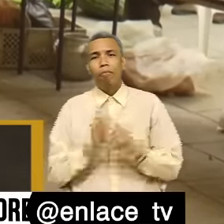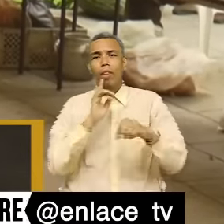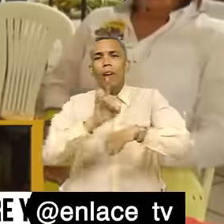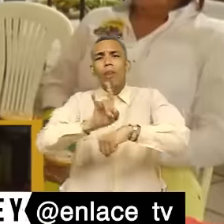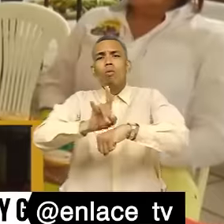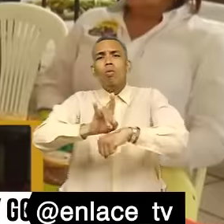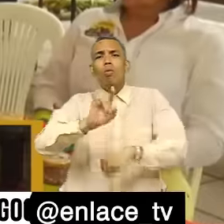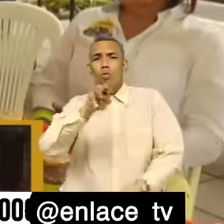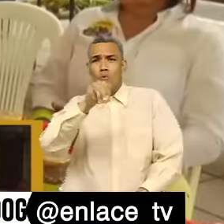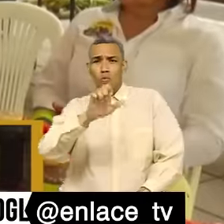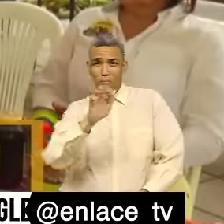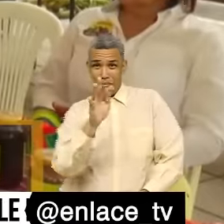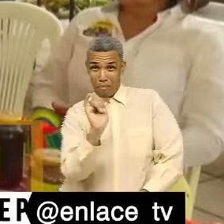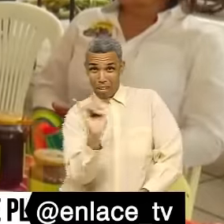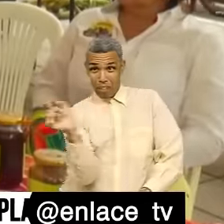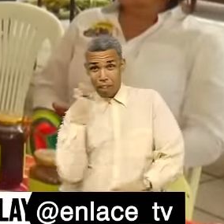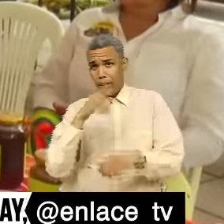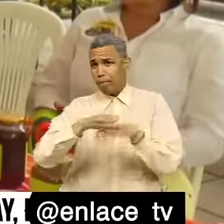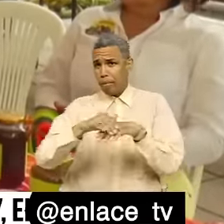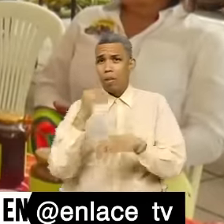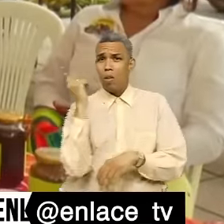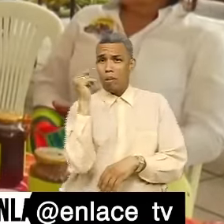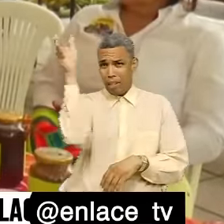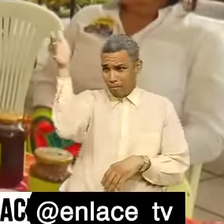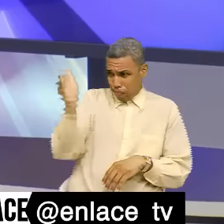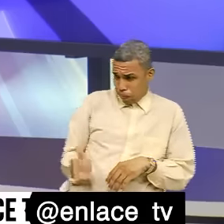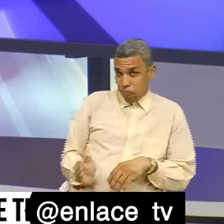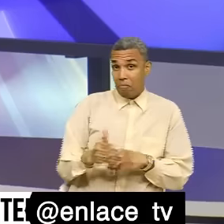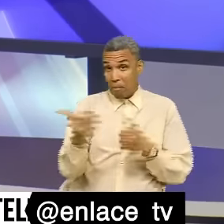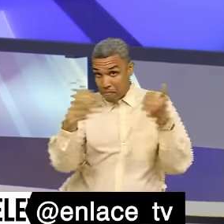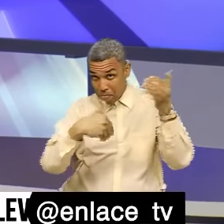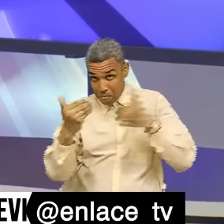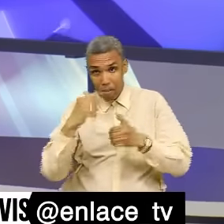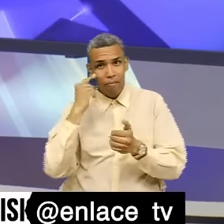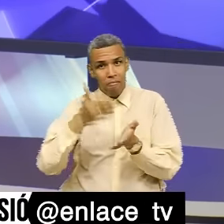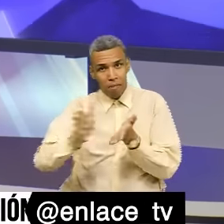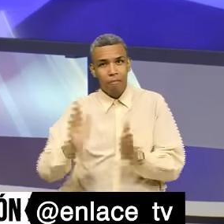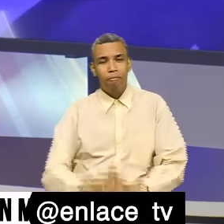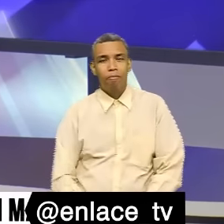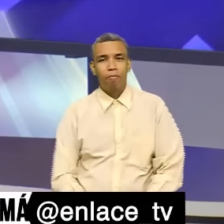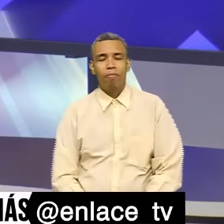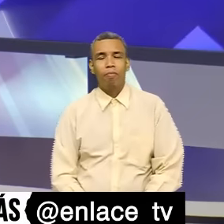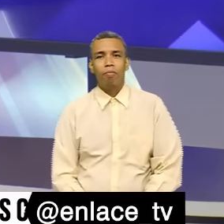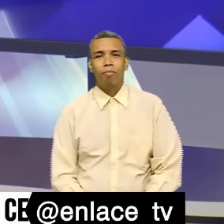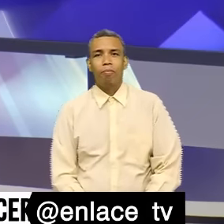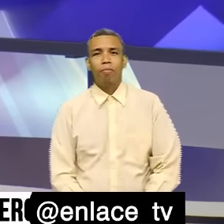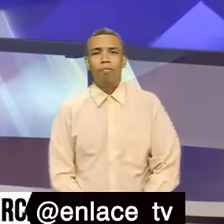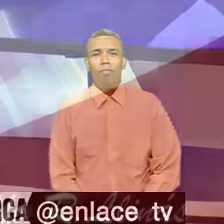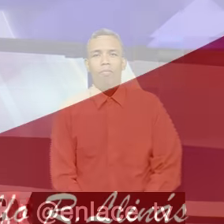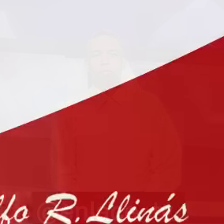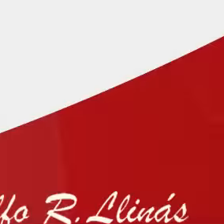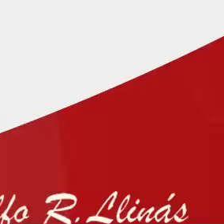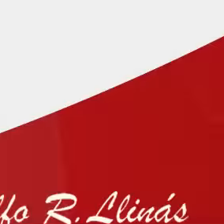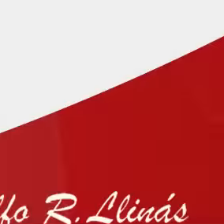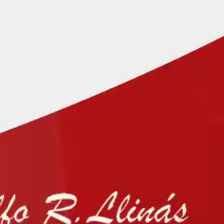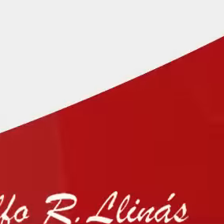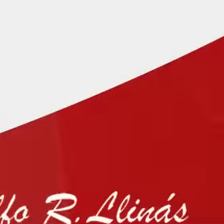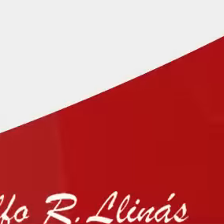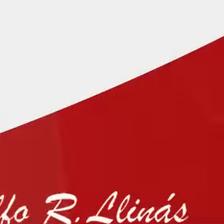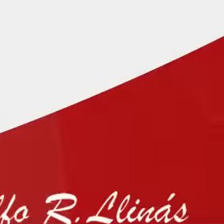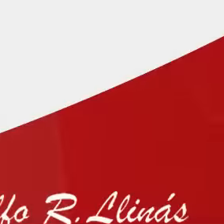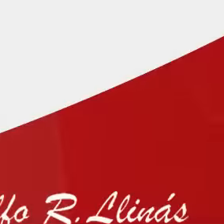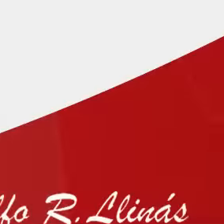los barranqueños para asistir todos los viernes a este lugar. Liceo Bilingüe Rodolfo R. Ginás promueve una metodología